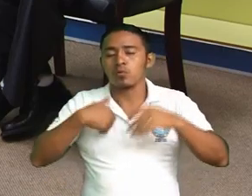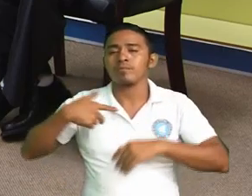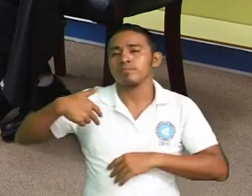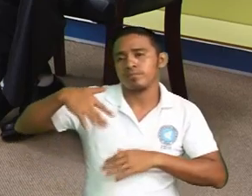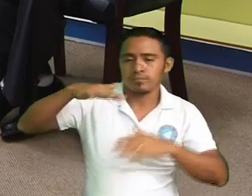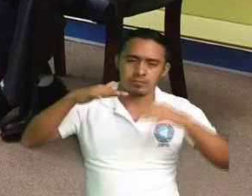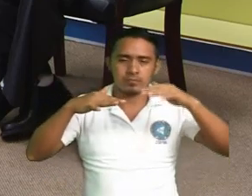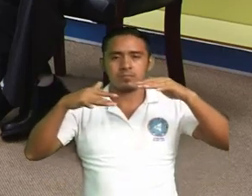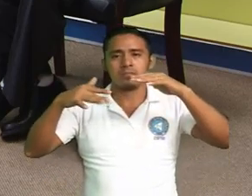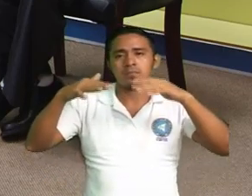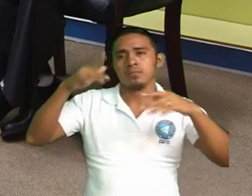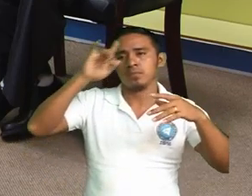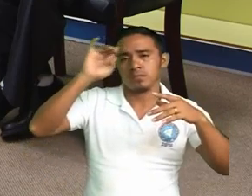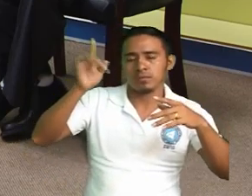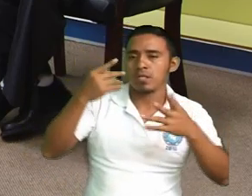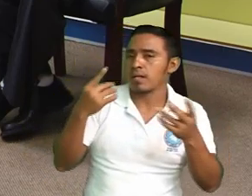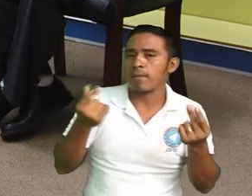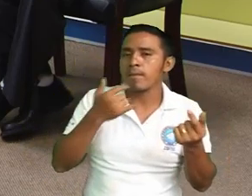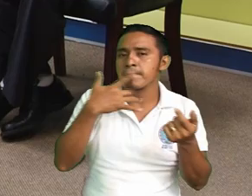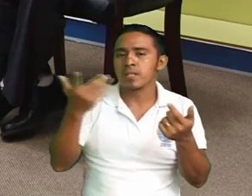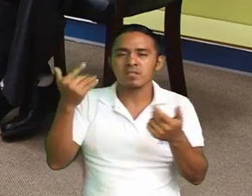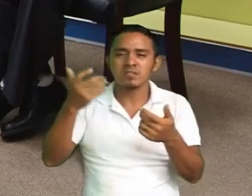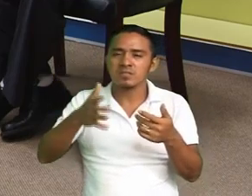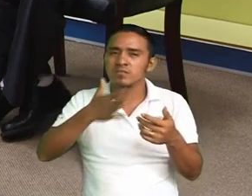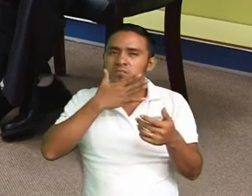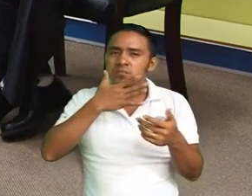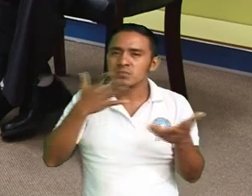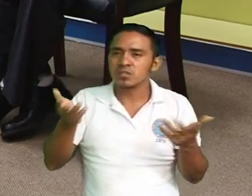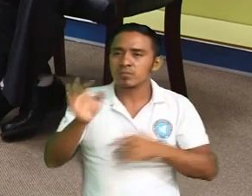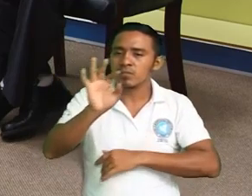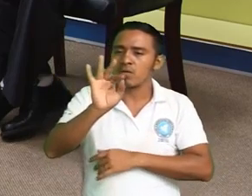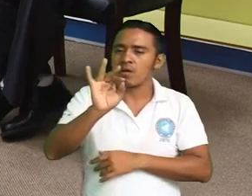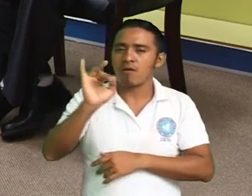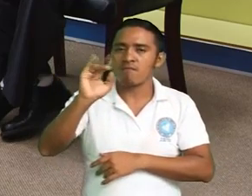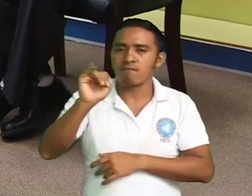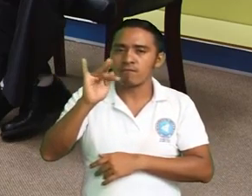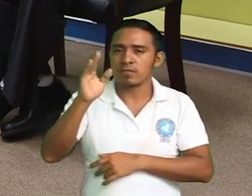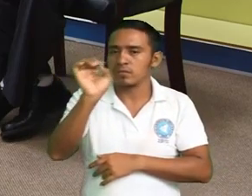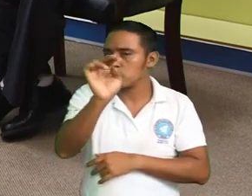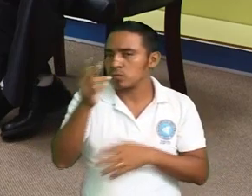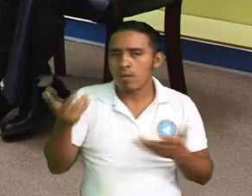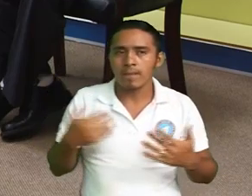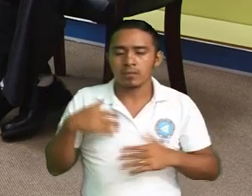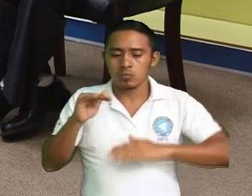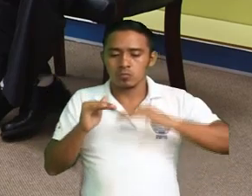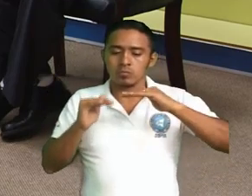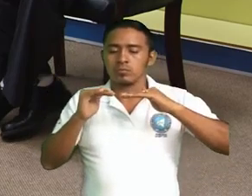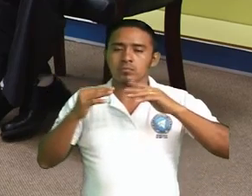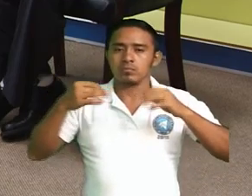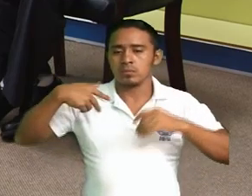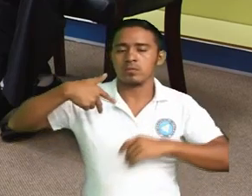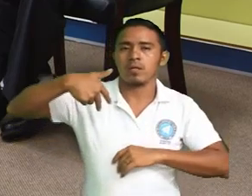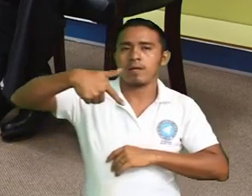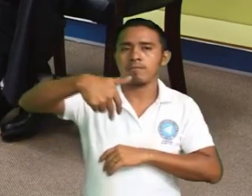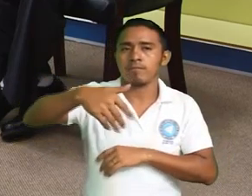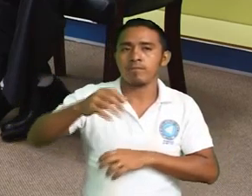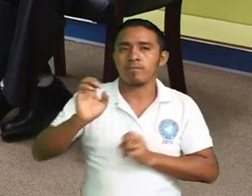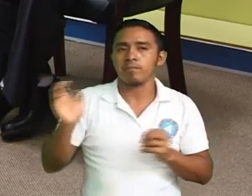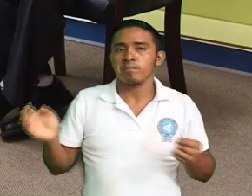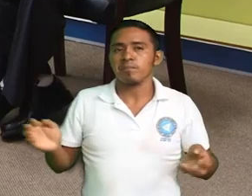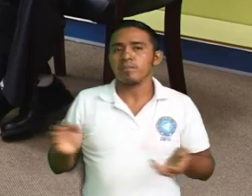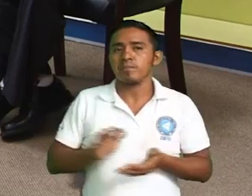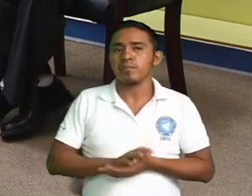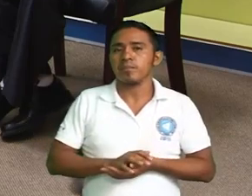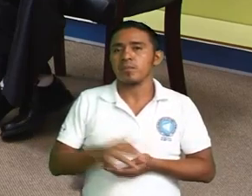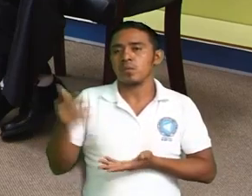haber una infección grave en el oído? ¿Qué tiene que ver el oído con nuestra estabilidad al momento de caminar o